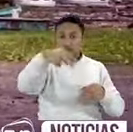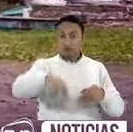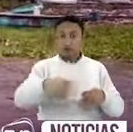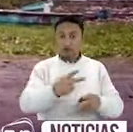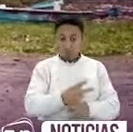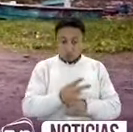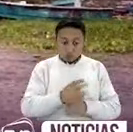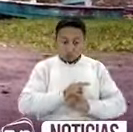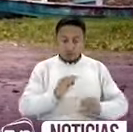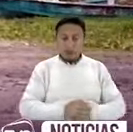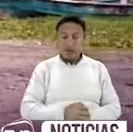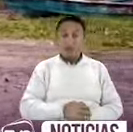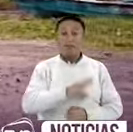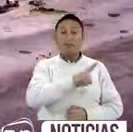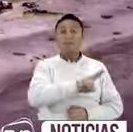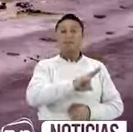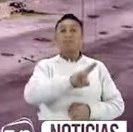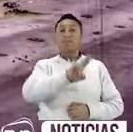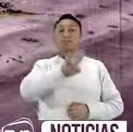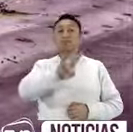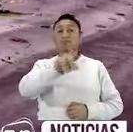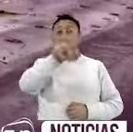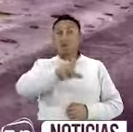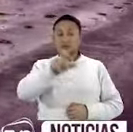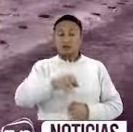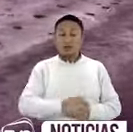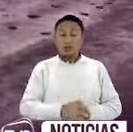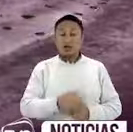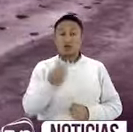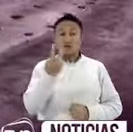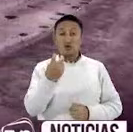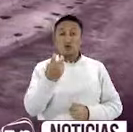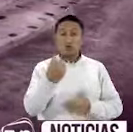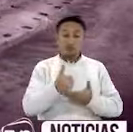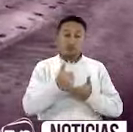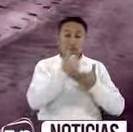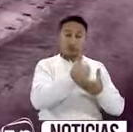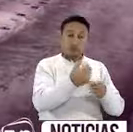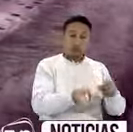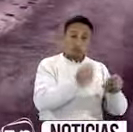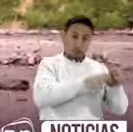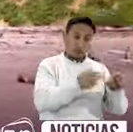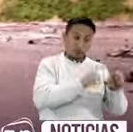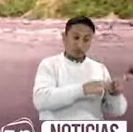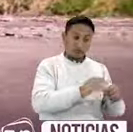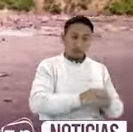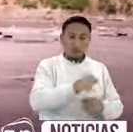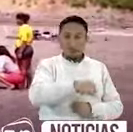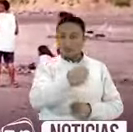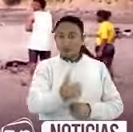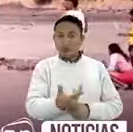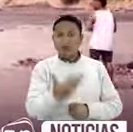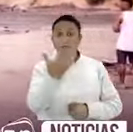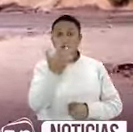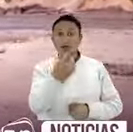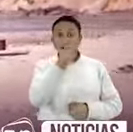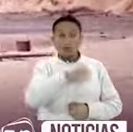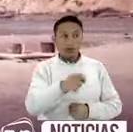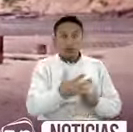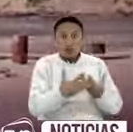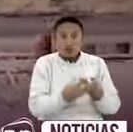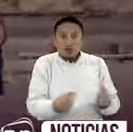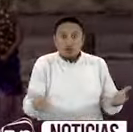protección. De los 27 pescadores, solo 12 fueron rescatados por embarcaciones. El resto, 15 personas,